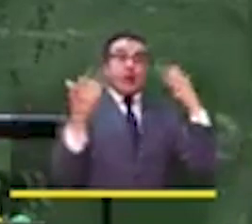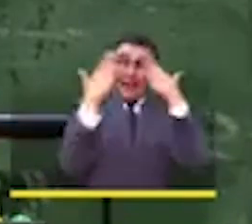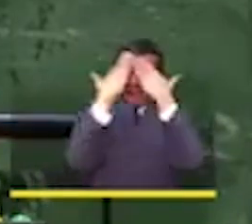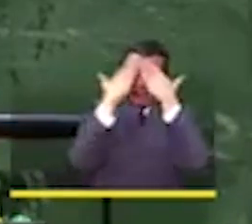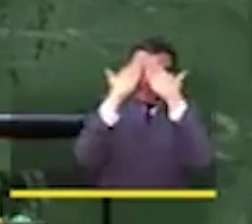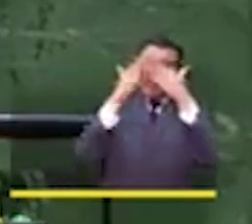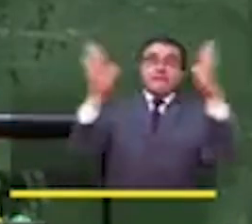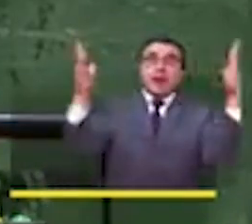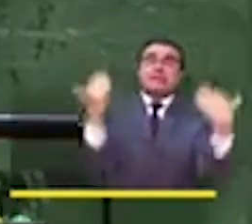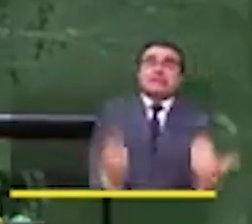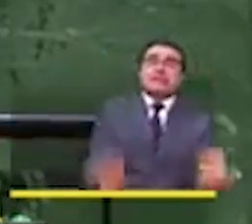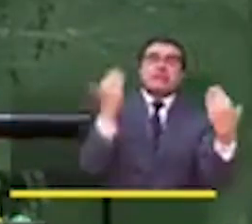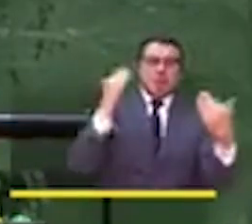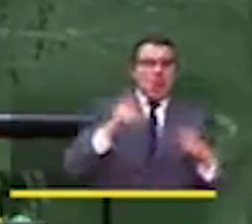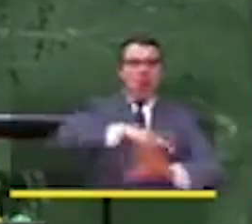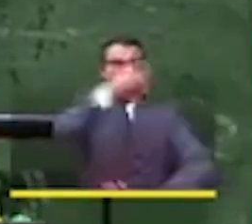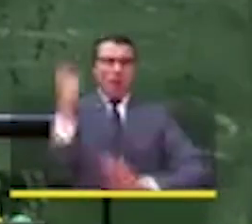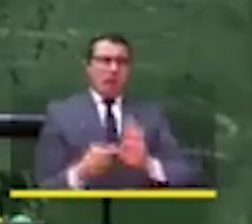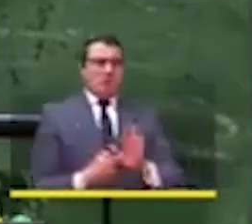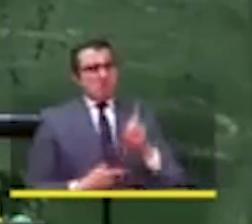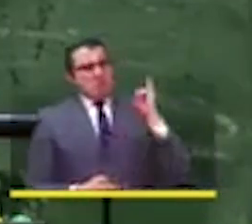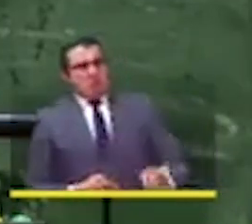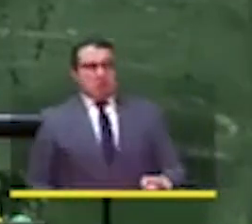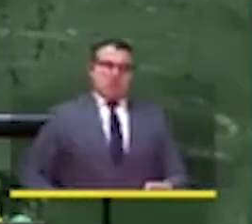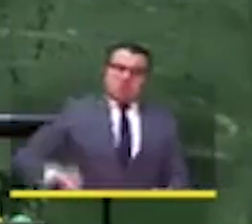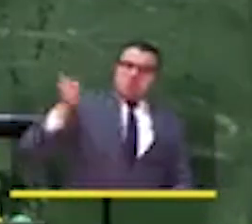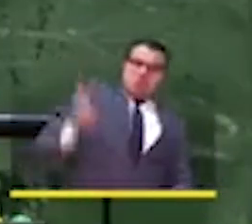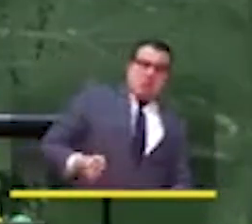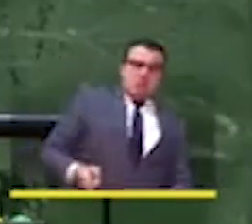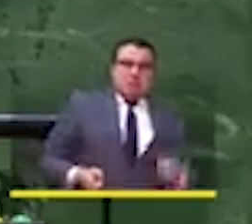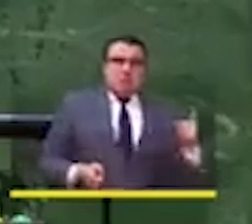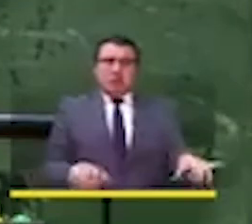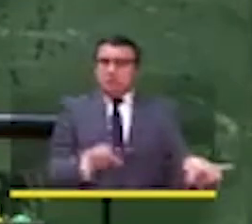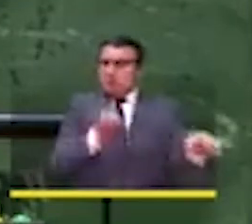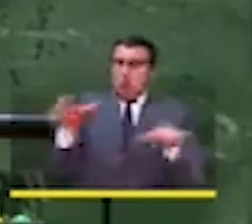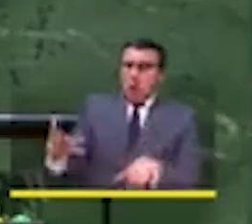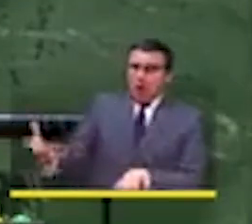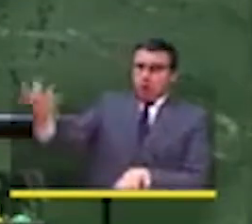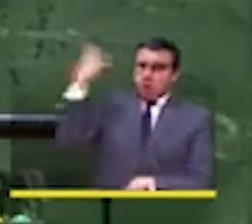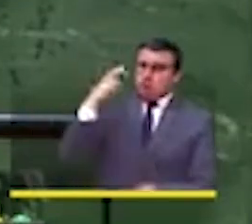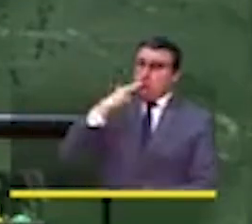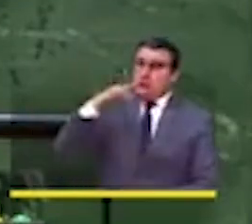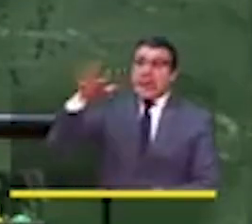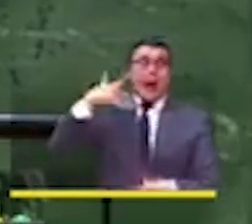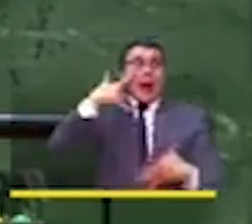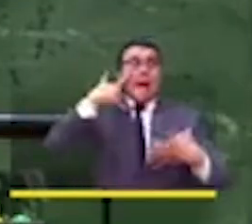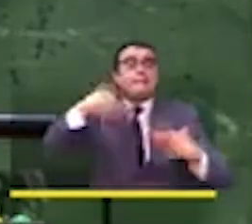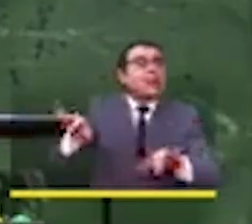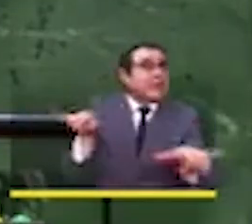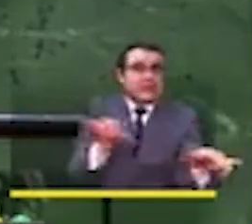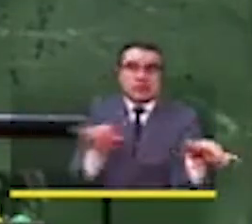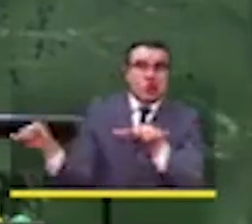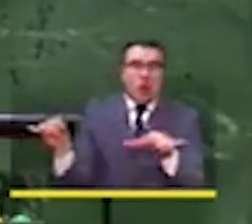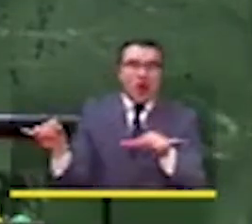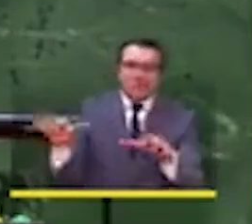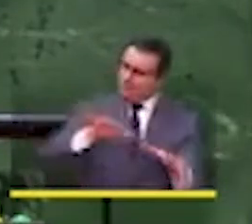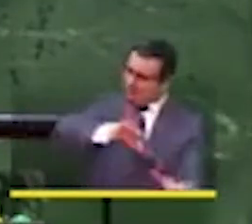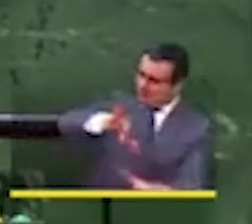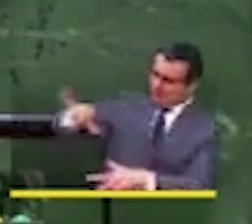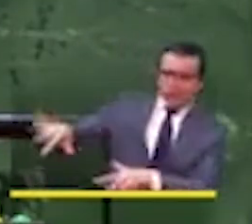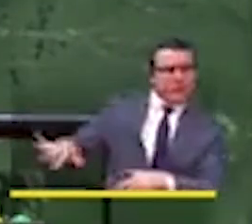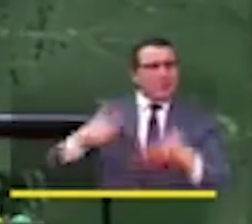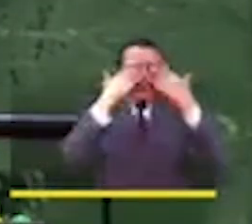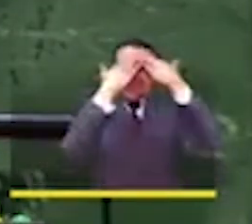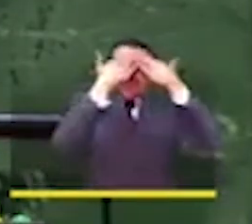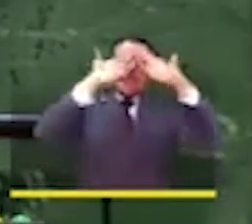los autoritarismos que cada vez se parecen más a los nazis. Es la democracia mundial, es